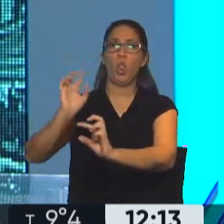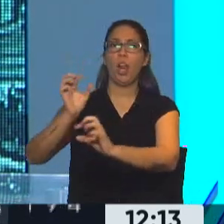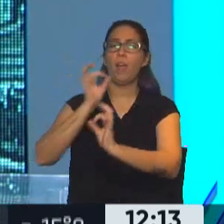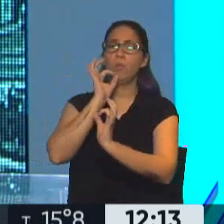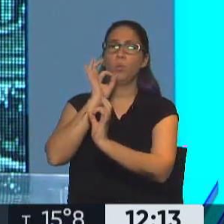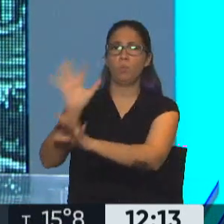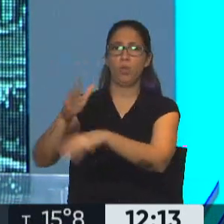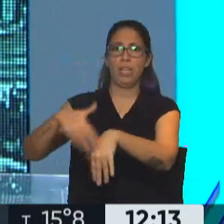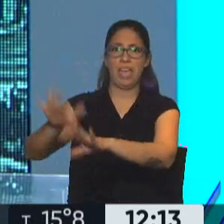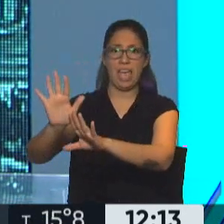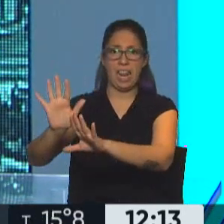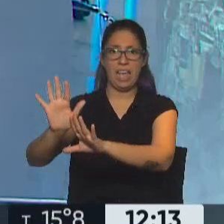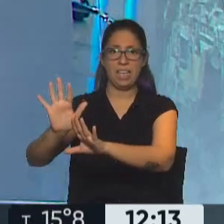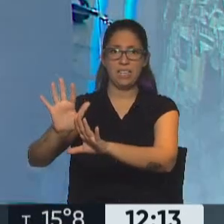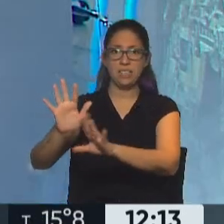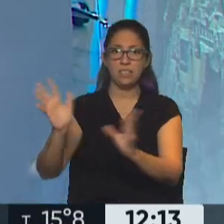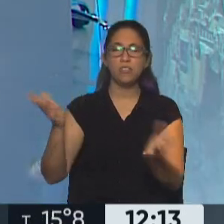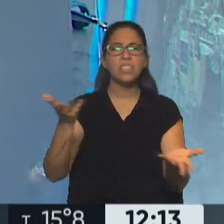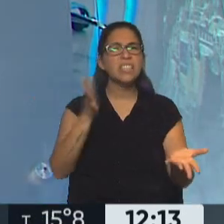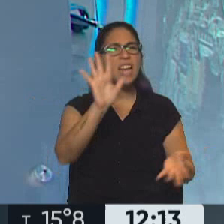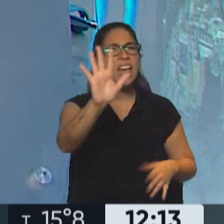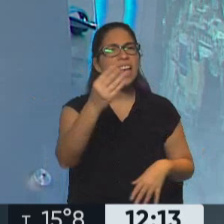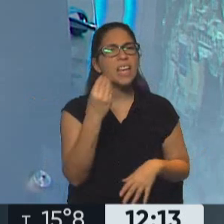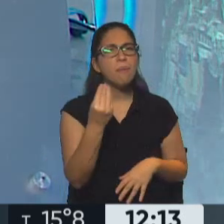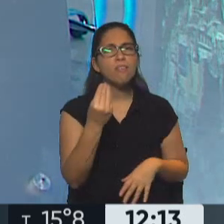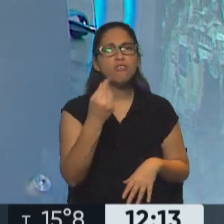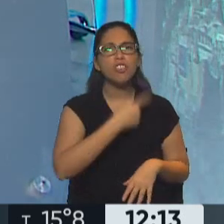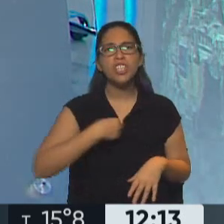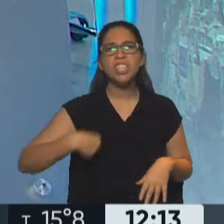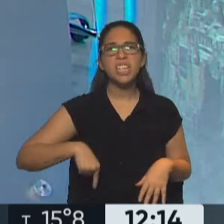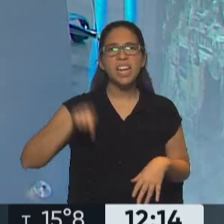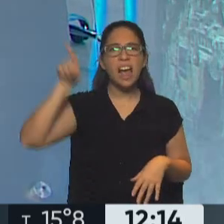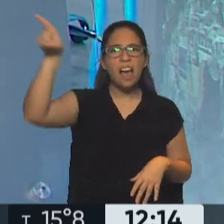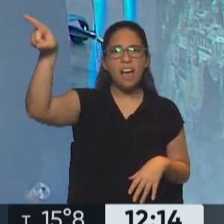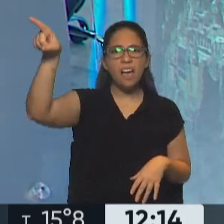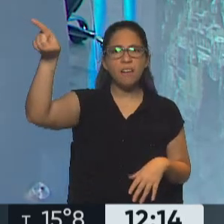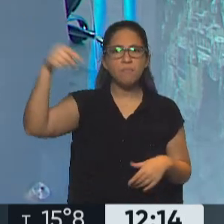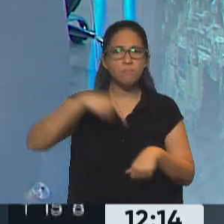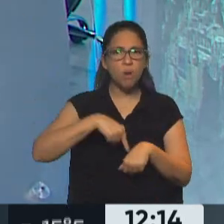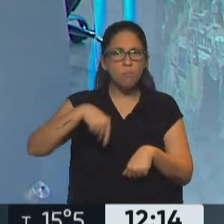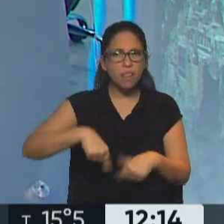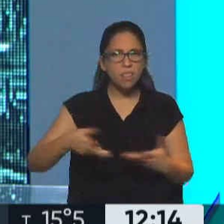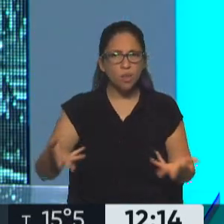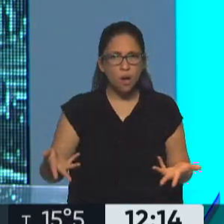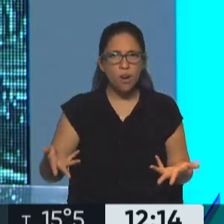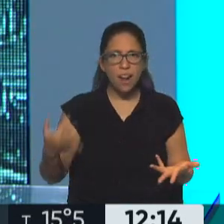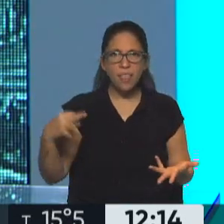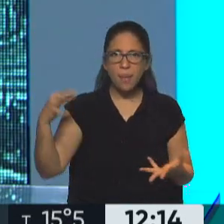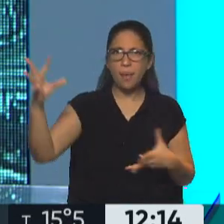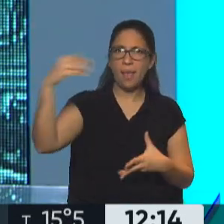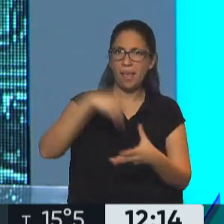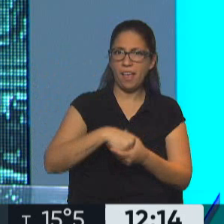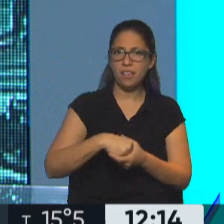que entran y se van inmediatamente. ¿Qué pasó con el swap con China? ¿No era para estos momentos? Bueno, ya